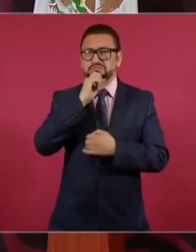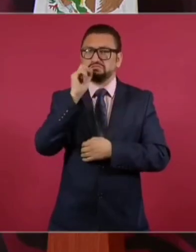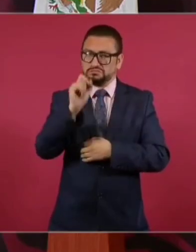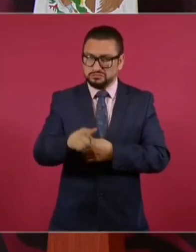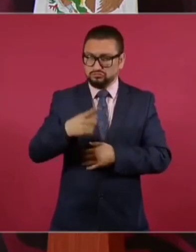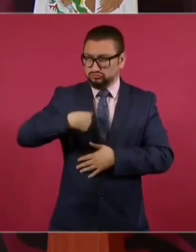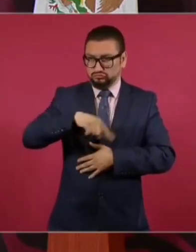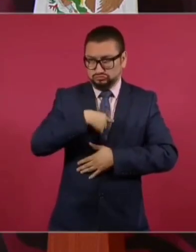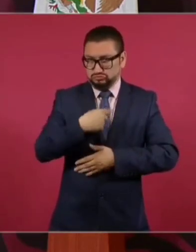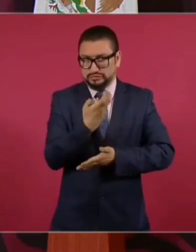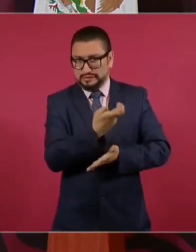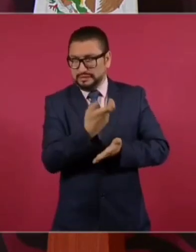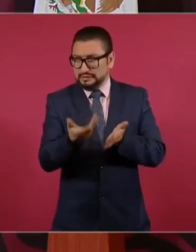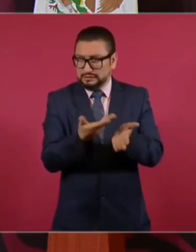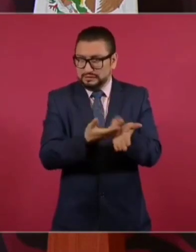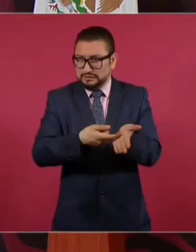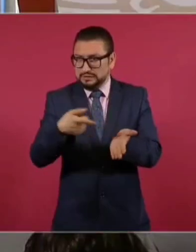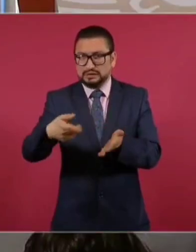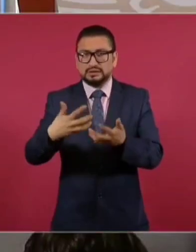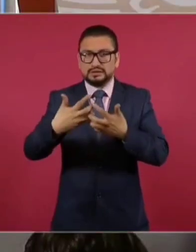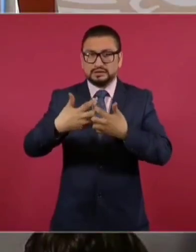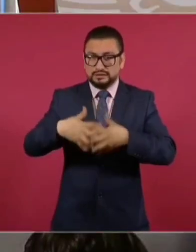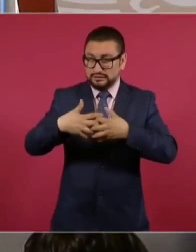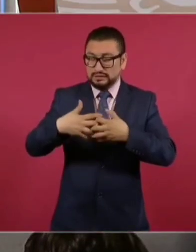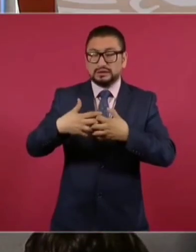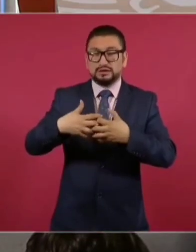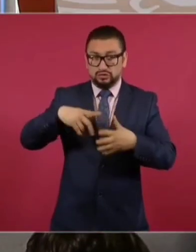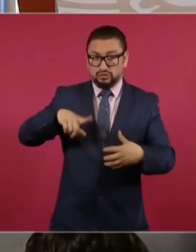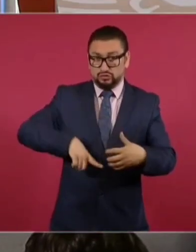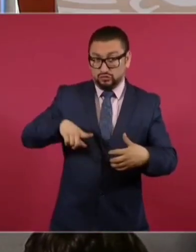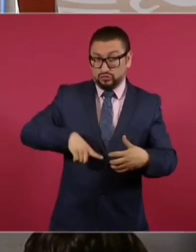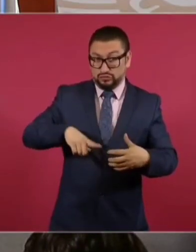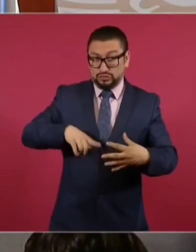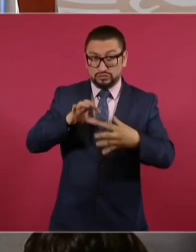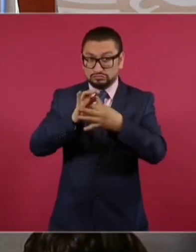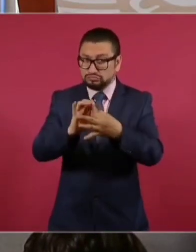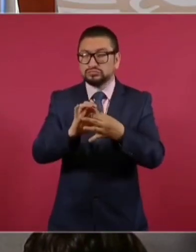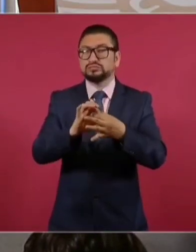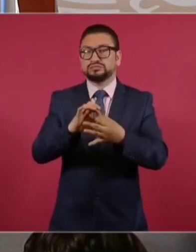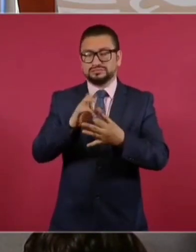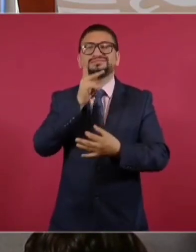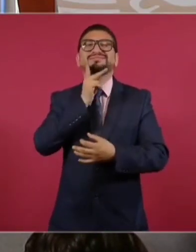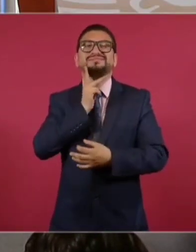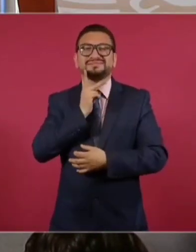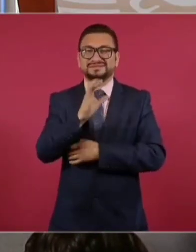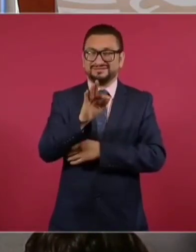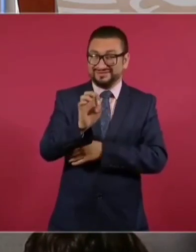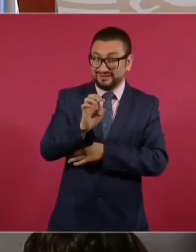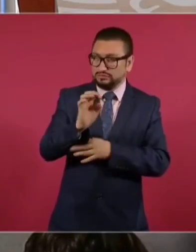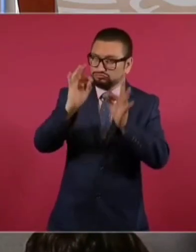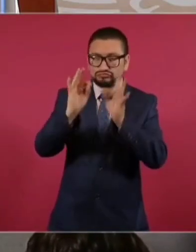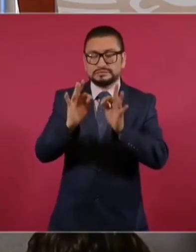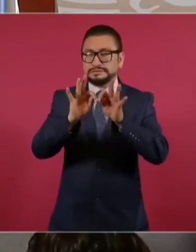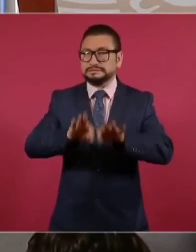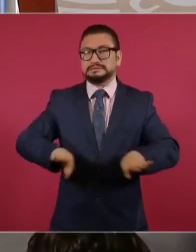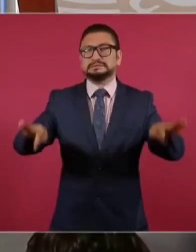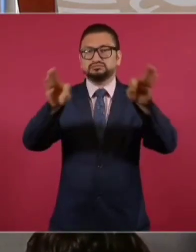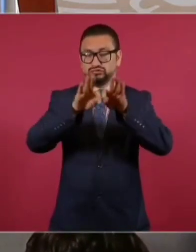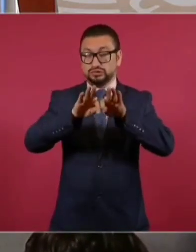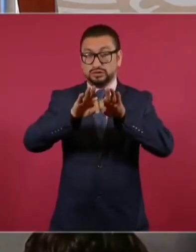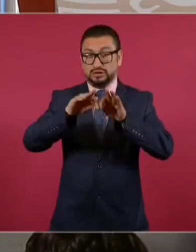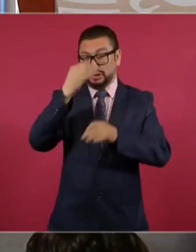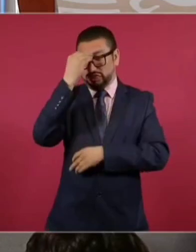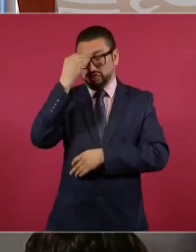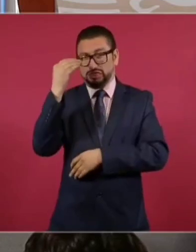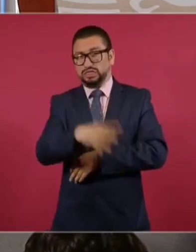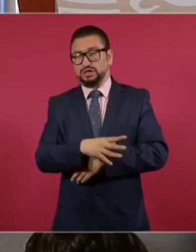planteamientos nuestros de que estas empresas públicas son estratégicas y no podemos dejar